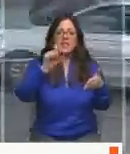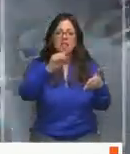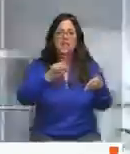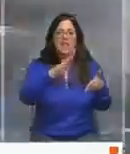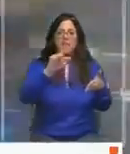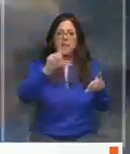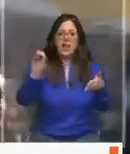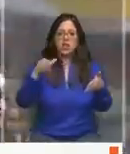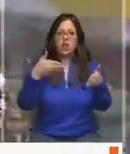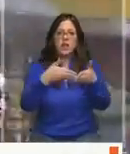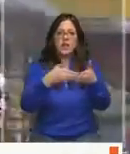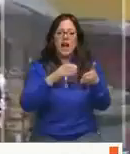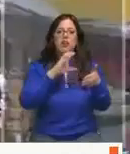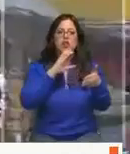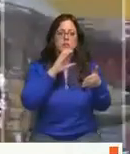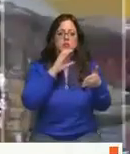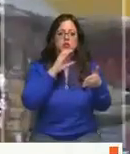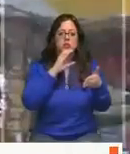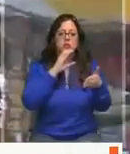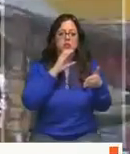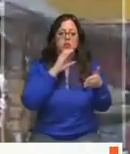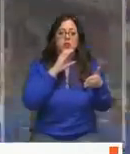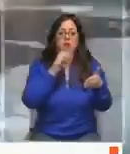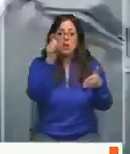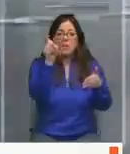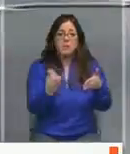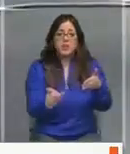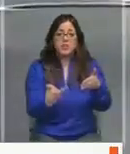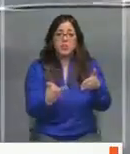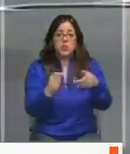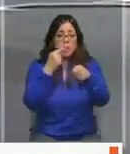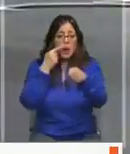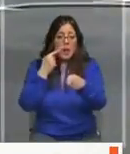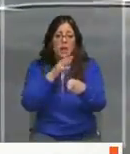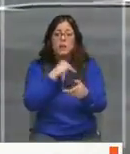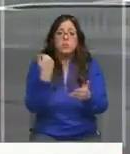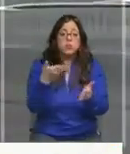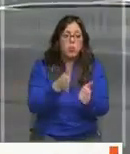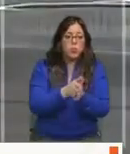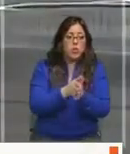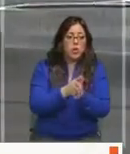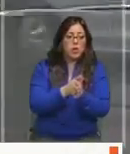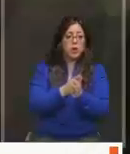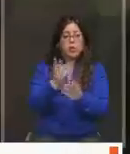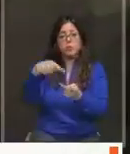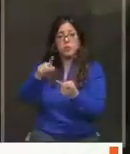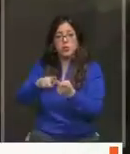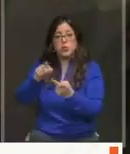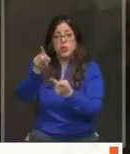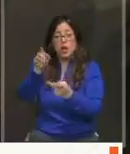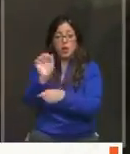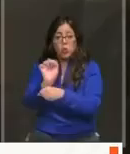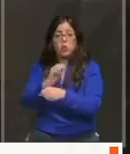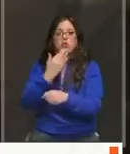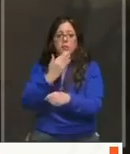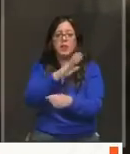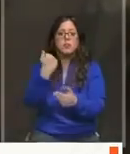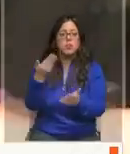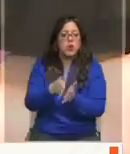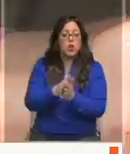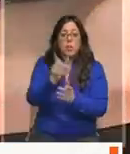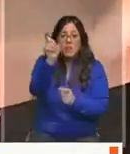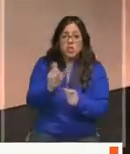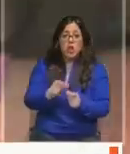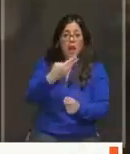en Providencia. Falleció él y el conductor de la camioneta. El dueño del kiosco salvó de milagro. No, estoy tiritón todavía, pues